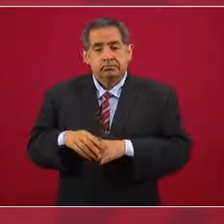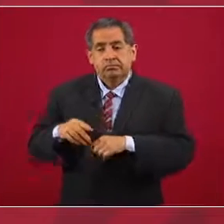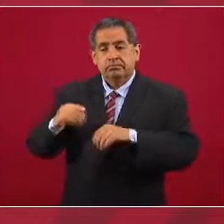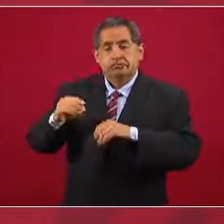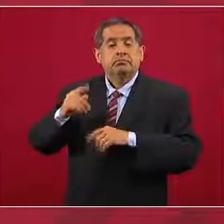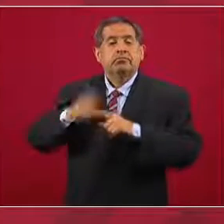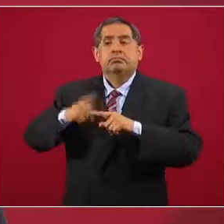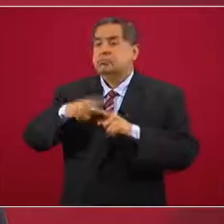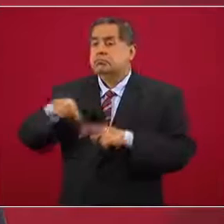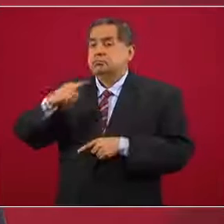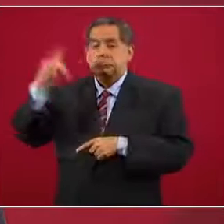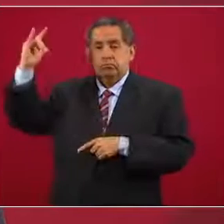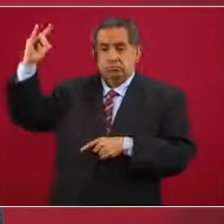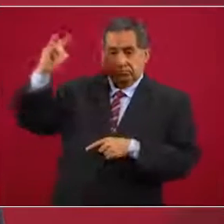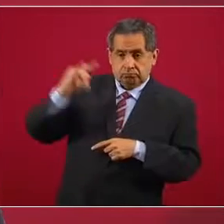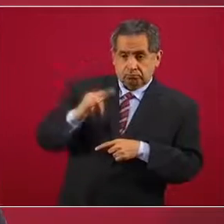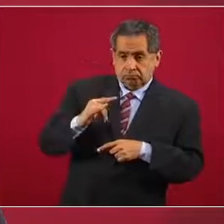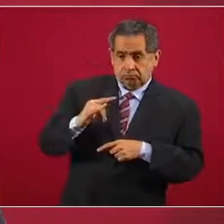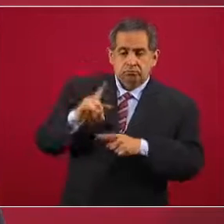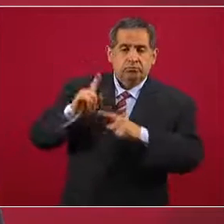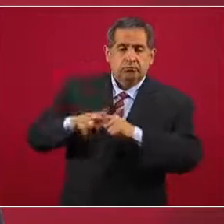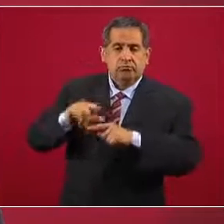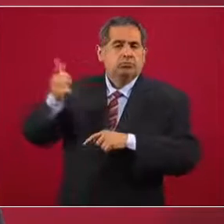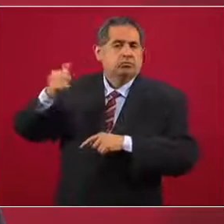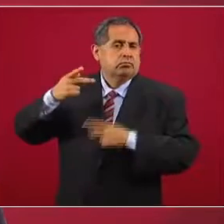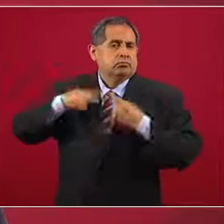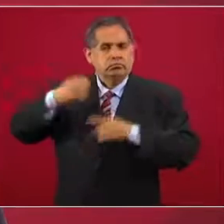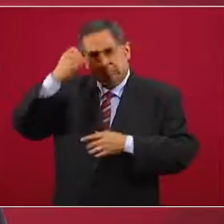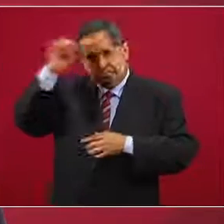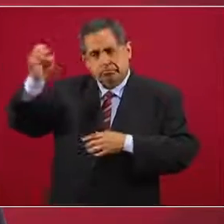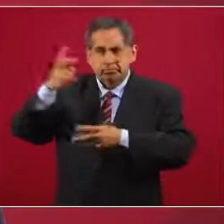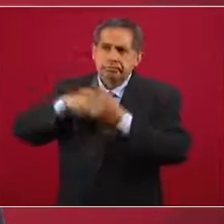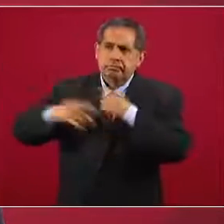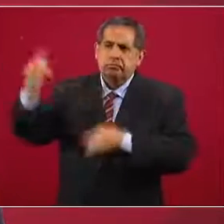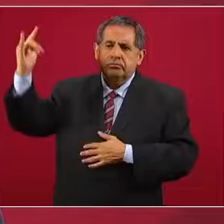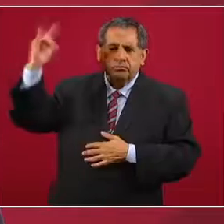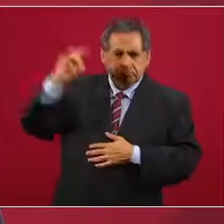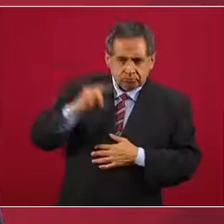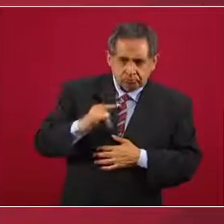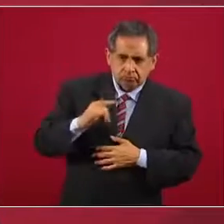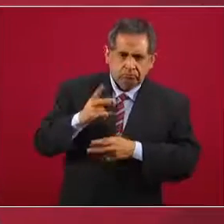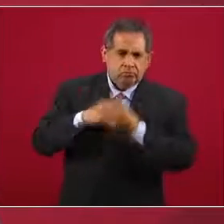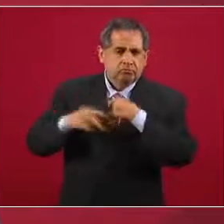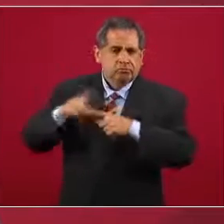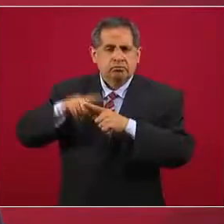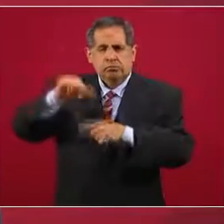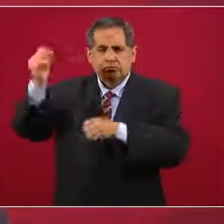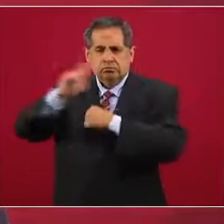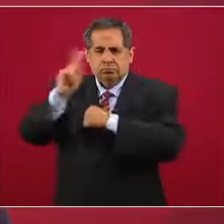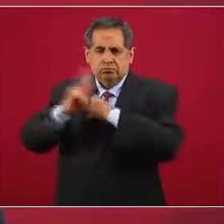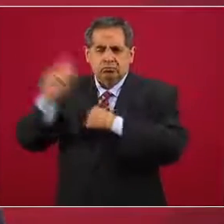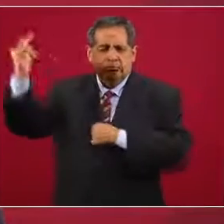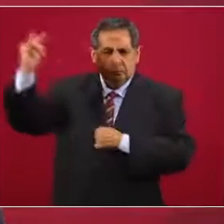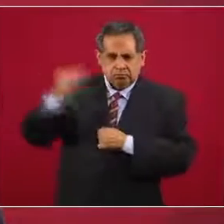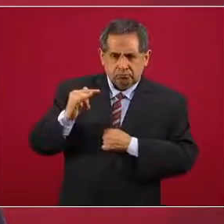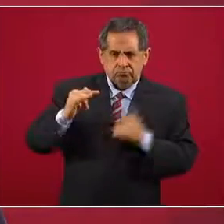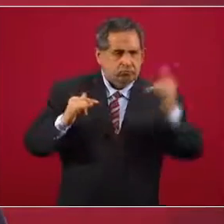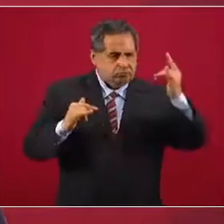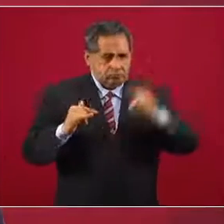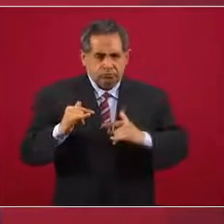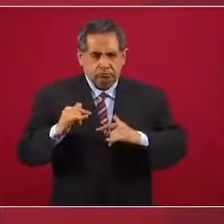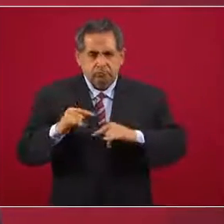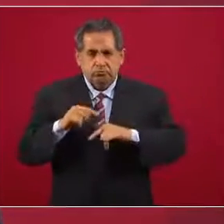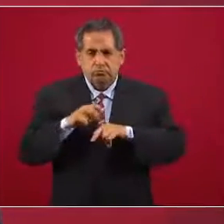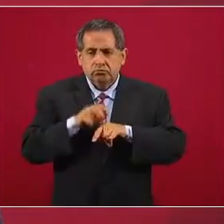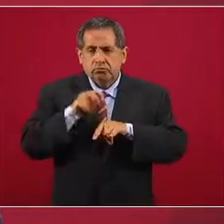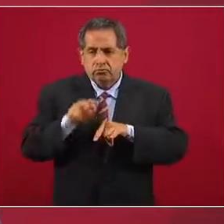por avión, esta epidemia llegó por viajeras y viajeros que provenían de otras partes del mundo, lo que es bastante